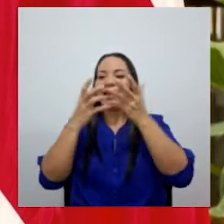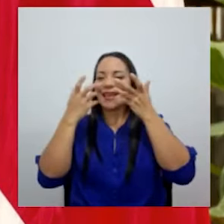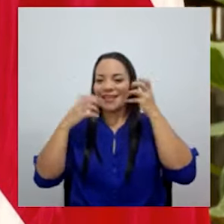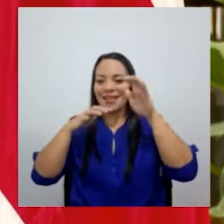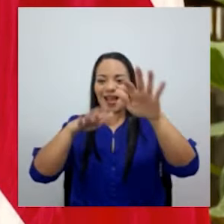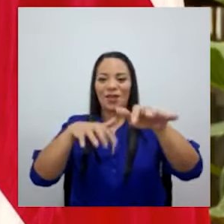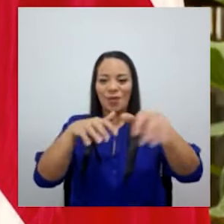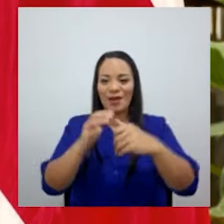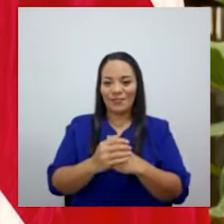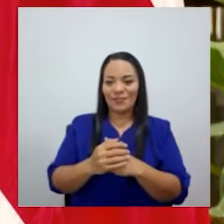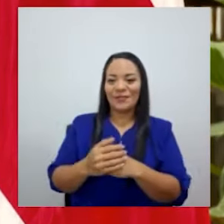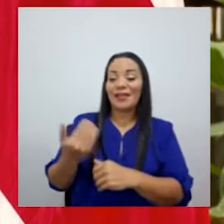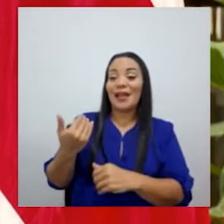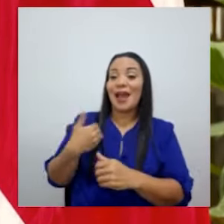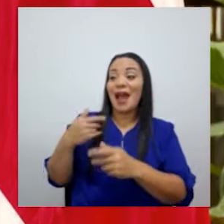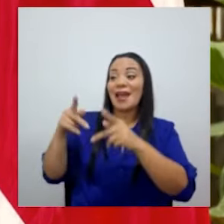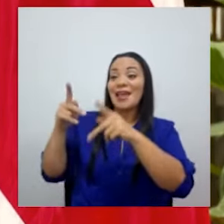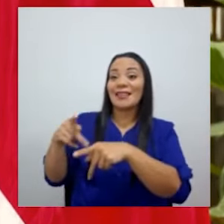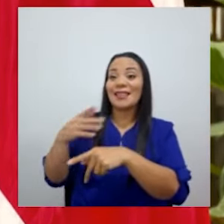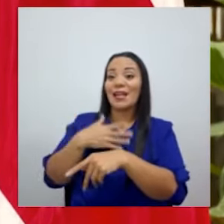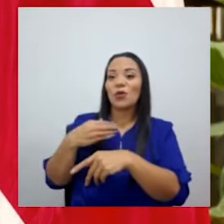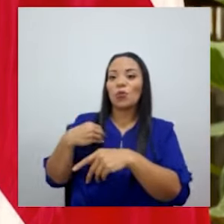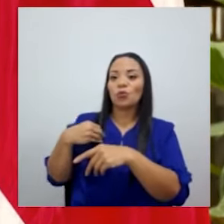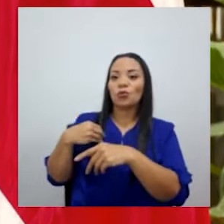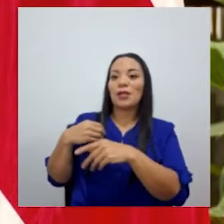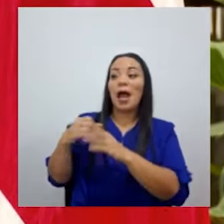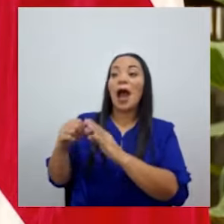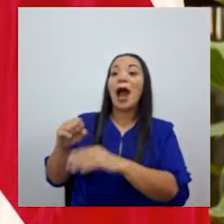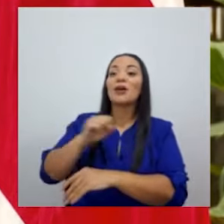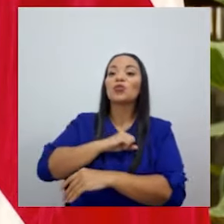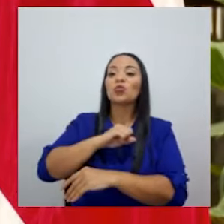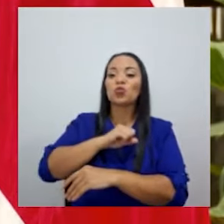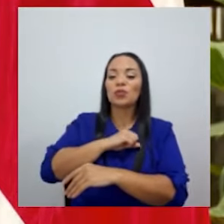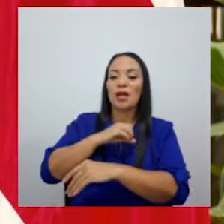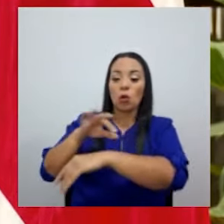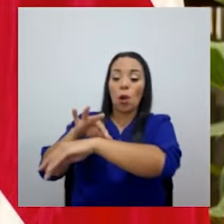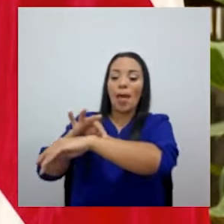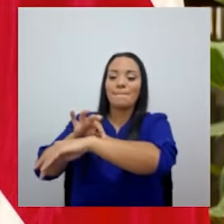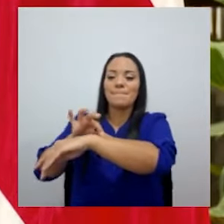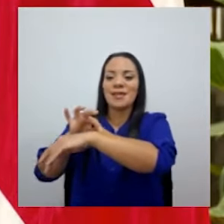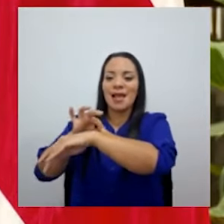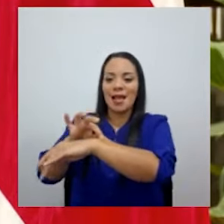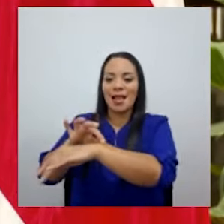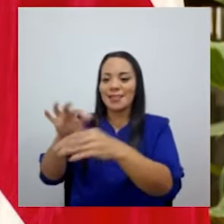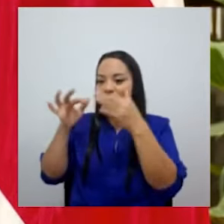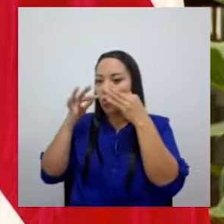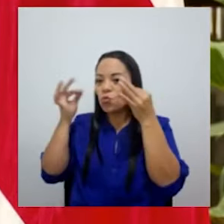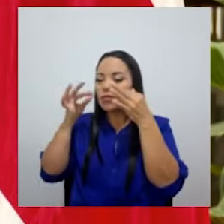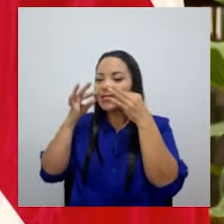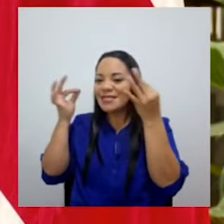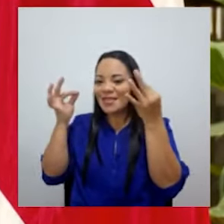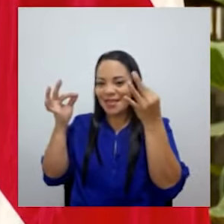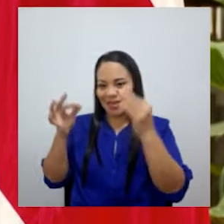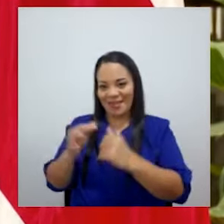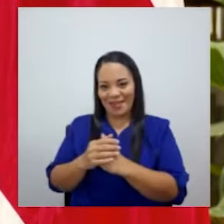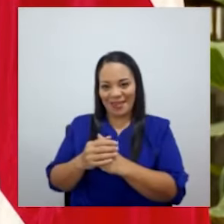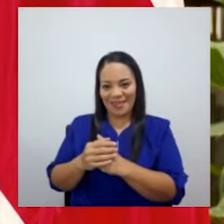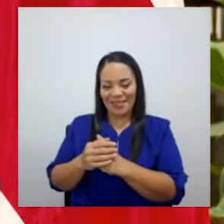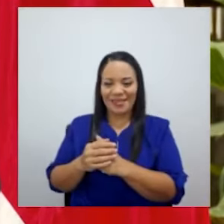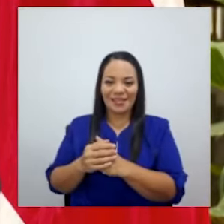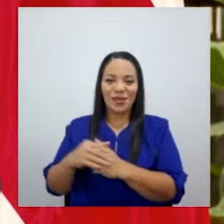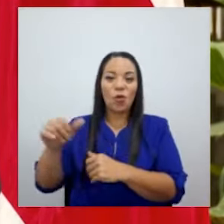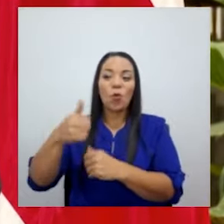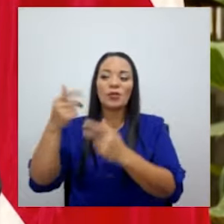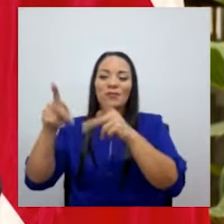cuero de un tigre, jaguar como lo decimos nosotros, y otros se asustan de